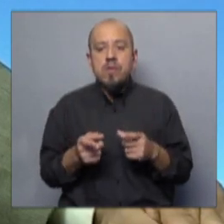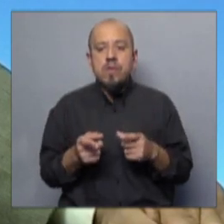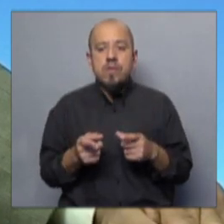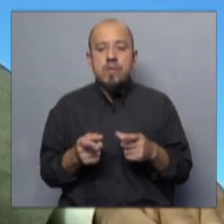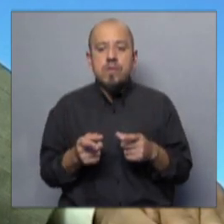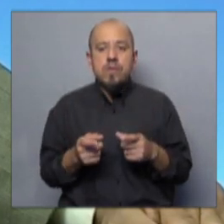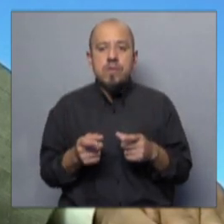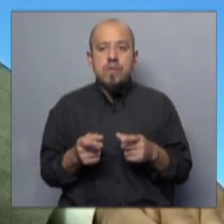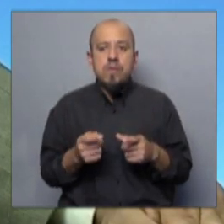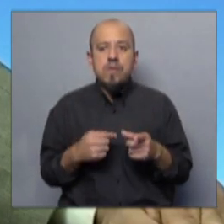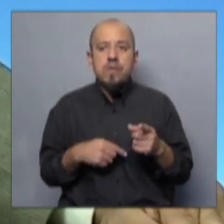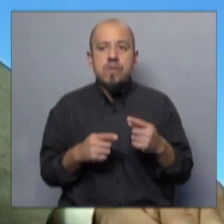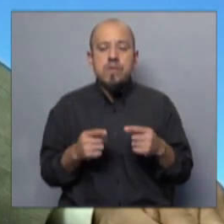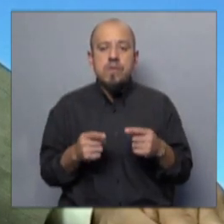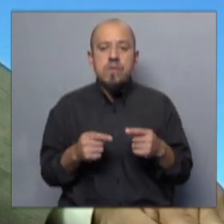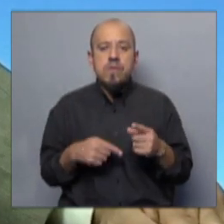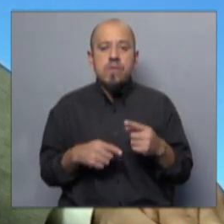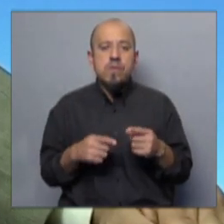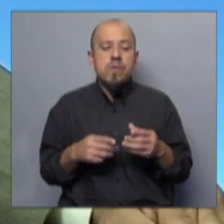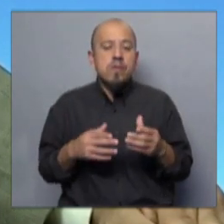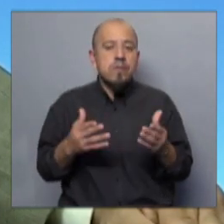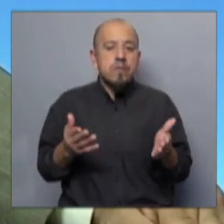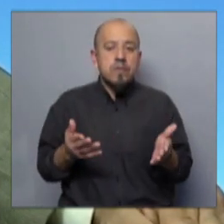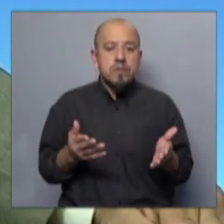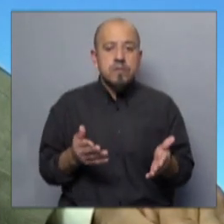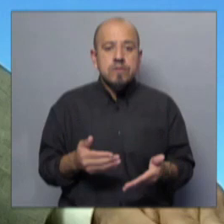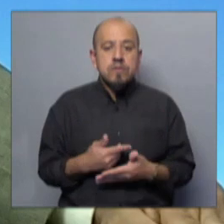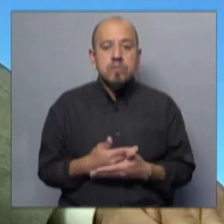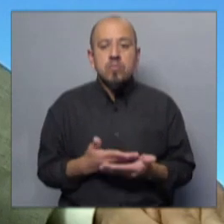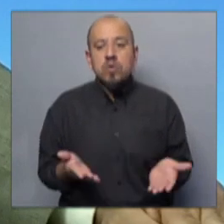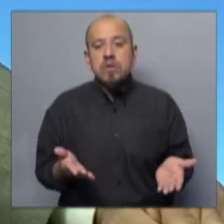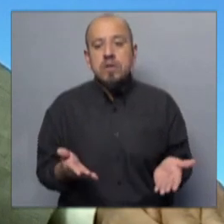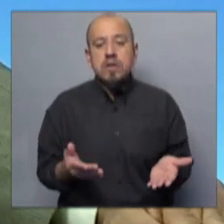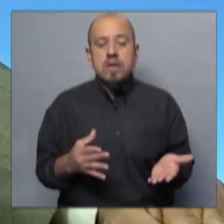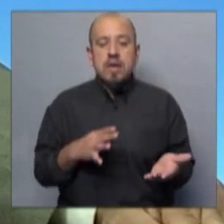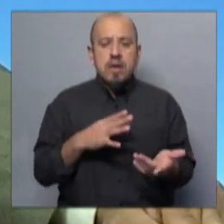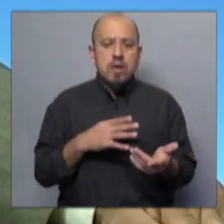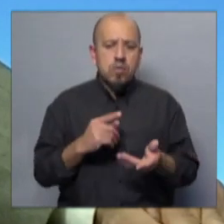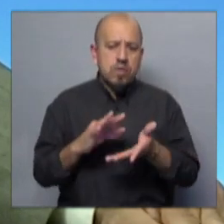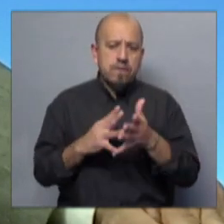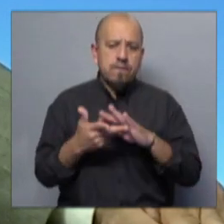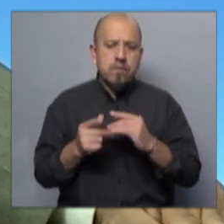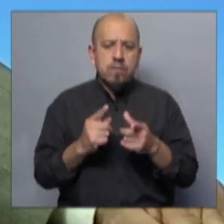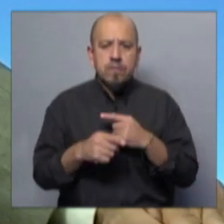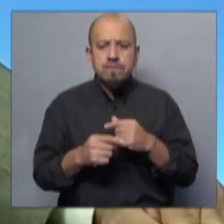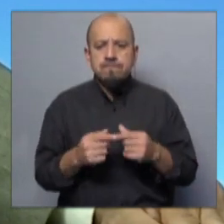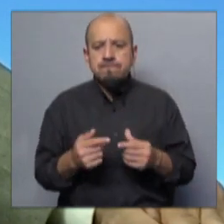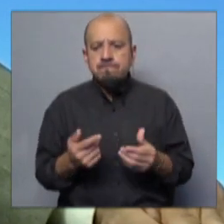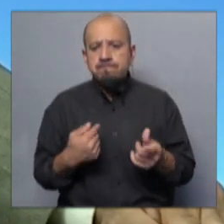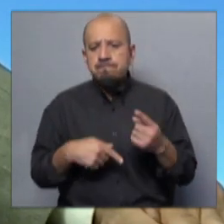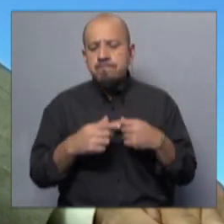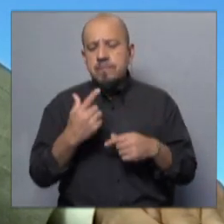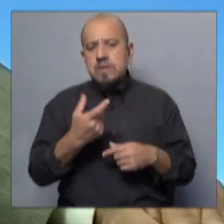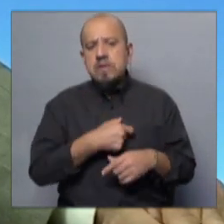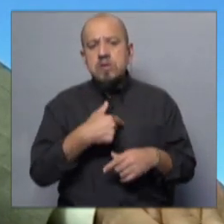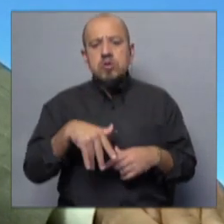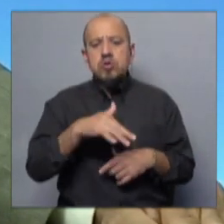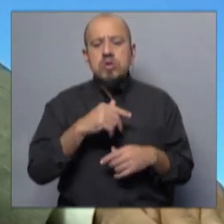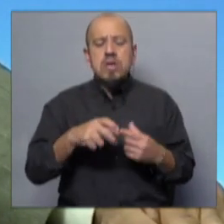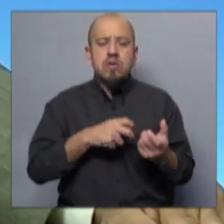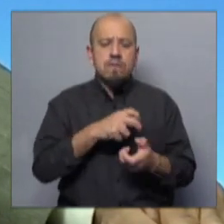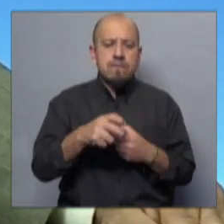hecho ilegal que se han cometido muestra que hay una manera de resolver el conflicto social en uruguay